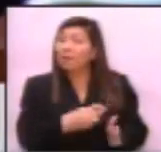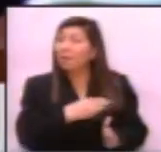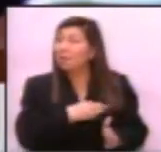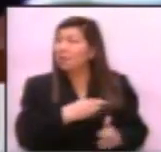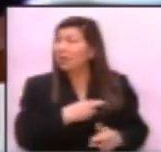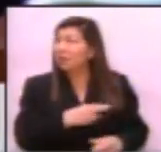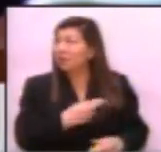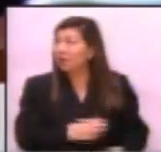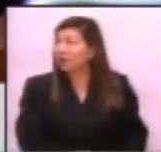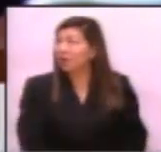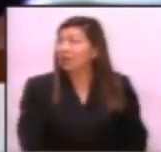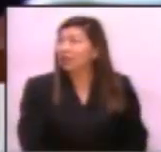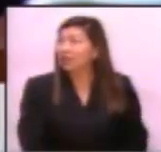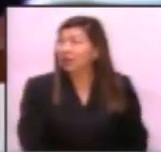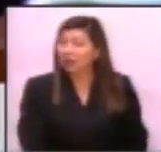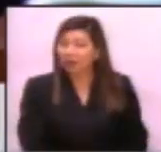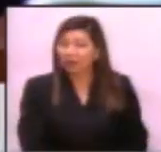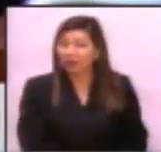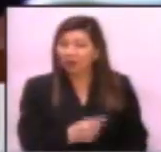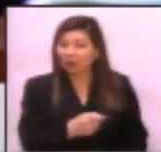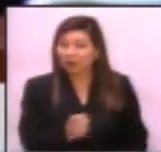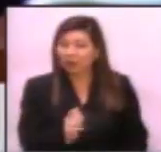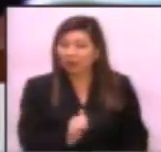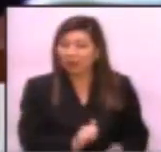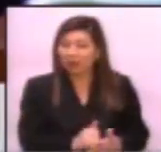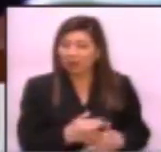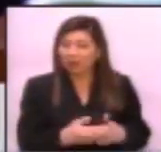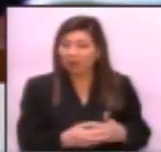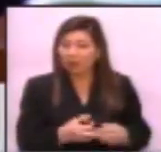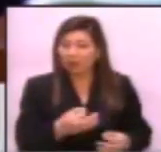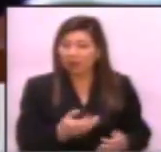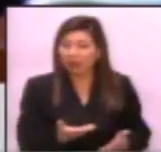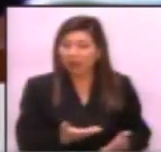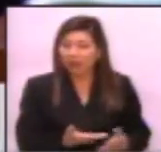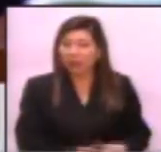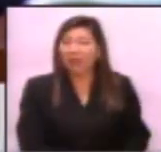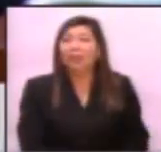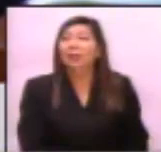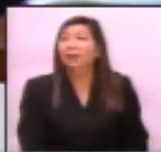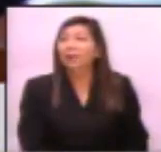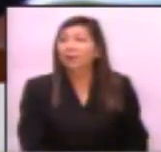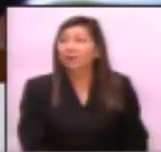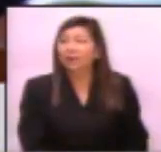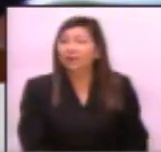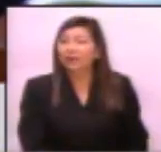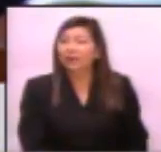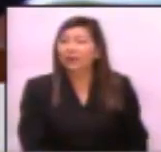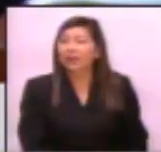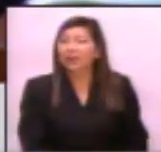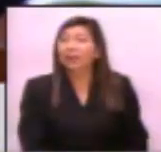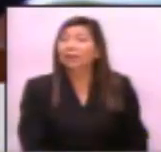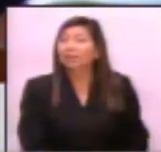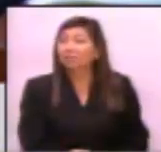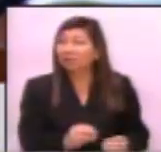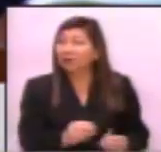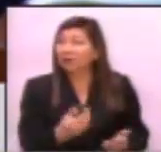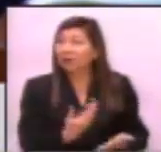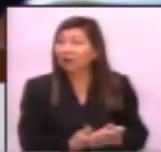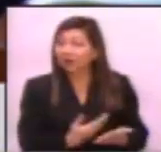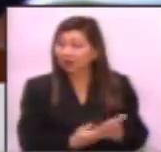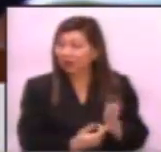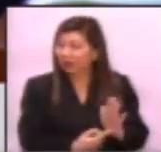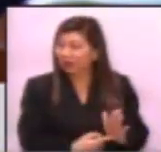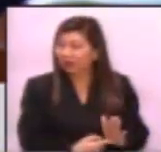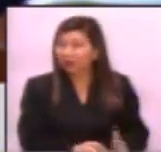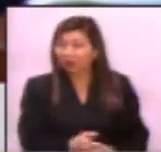Público para encauzarlos o para acusarlos a ustedes en los procesos que se le ha abierto a la señora Keiko Fujimori. Que han sembrado pruebas.